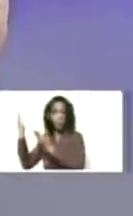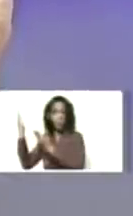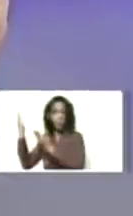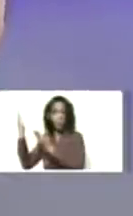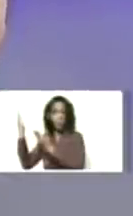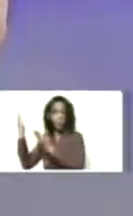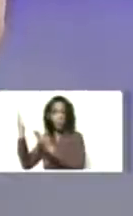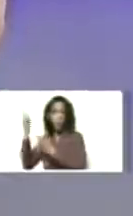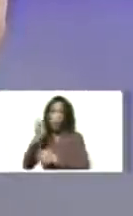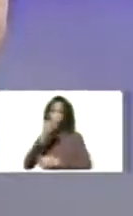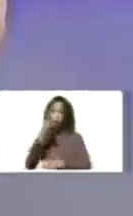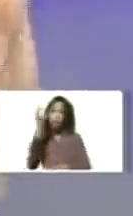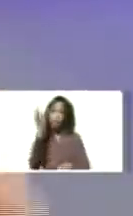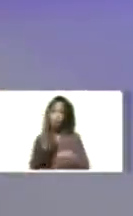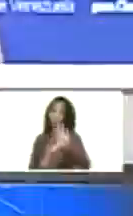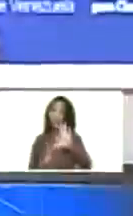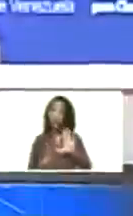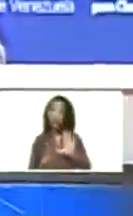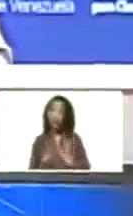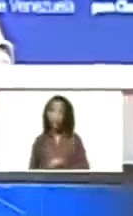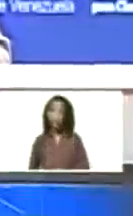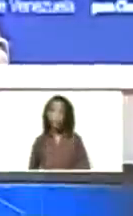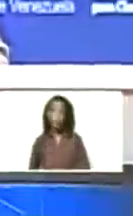Bueno, afortunadamente,